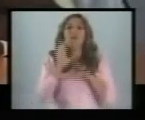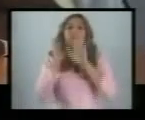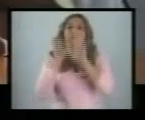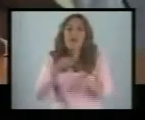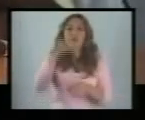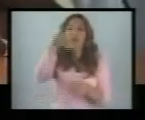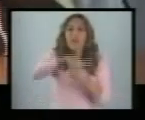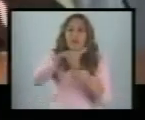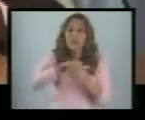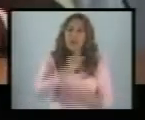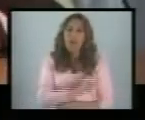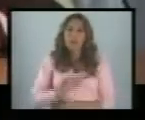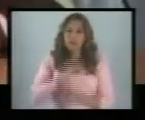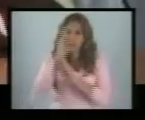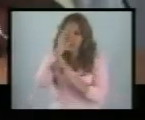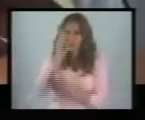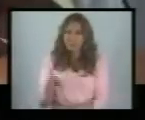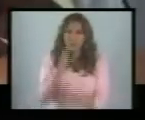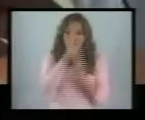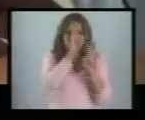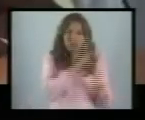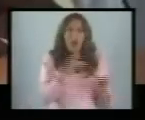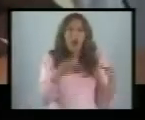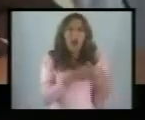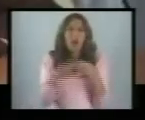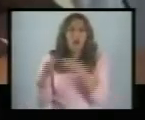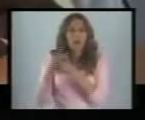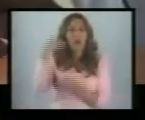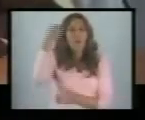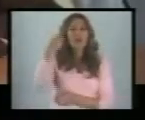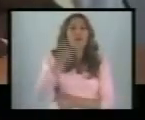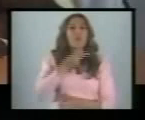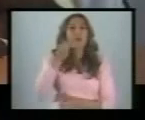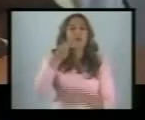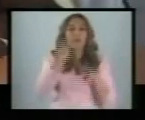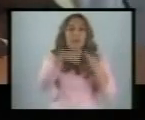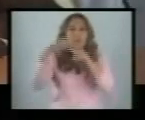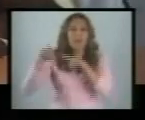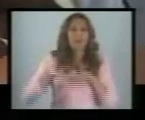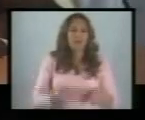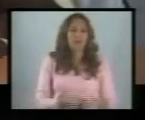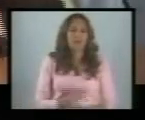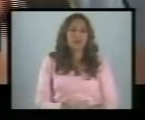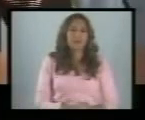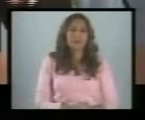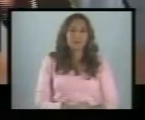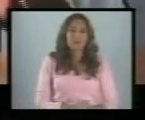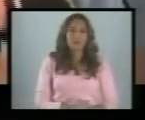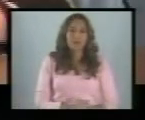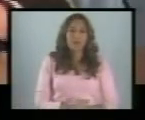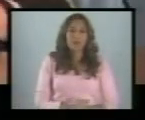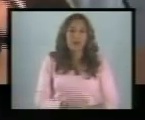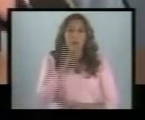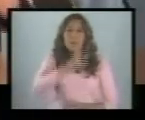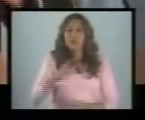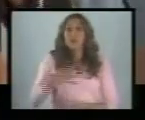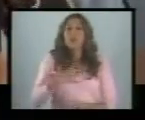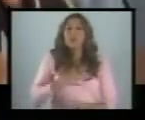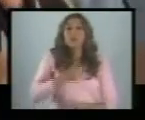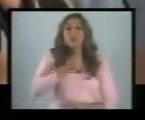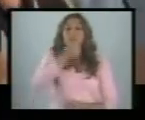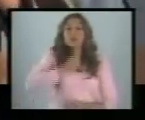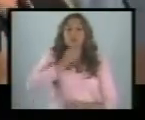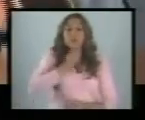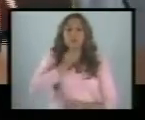evento, con actitudes respetuosas hacia las diversas opiniones políticas en el país. Que los intolerantes se queden